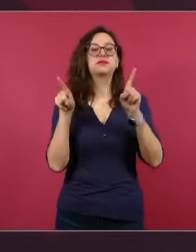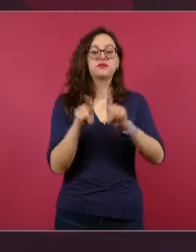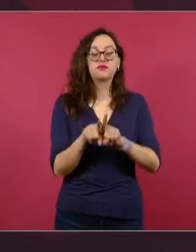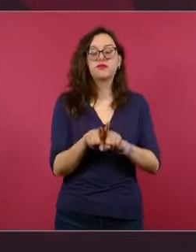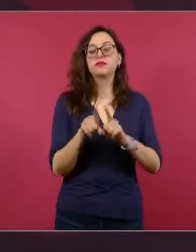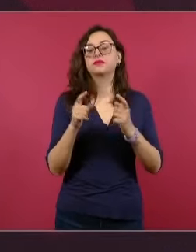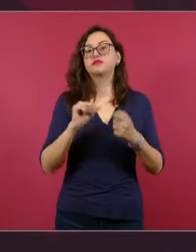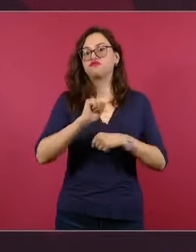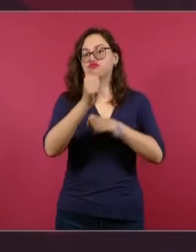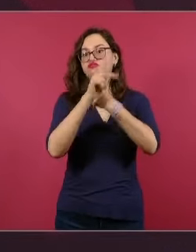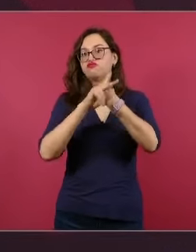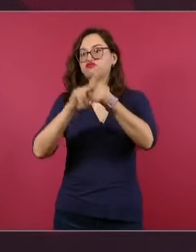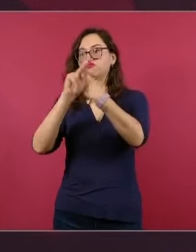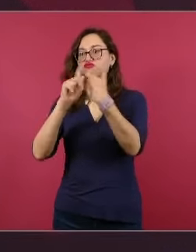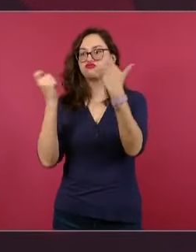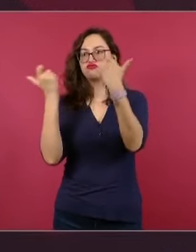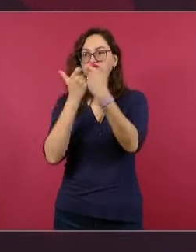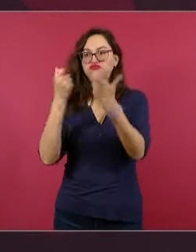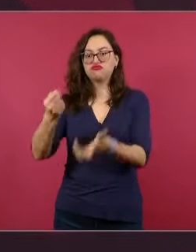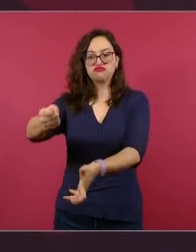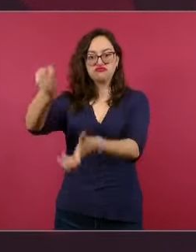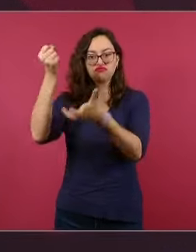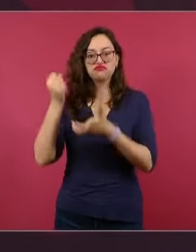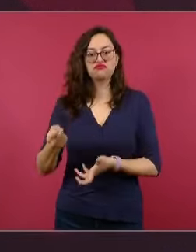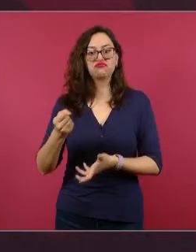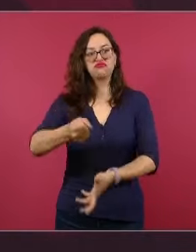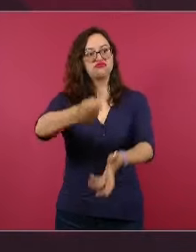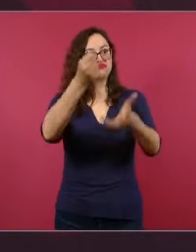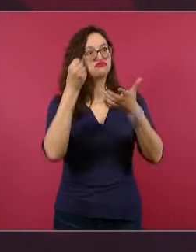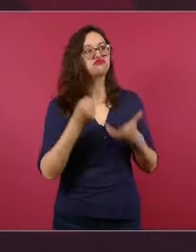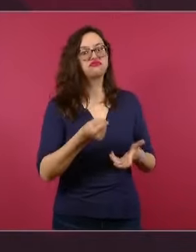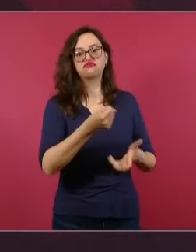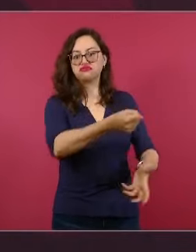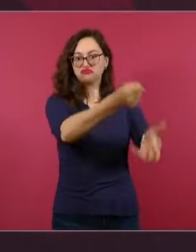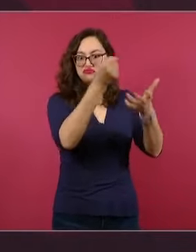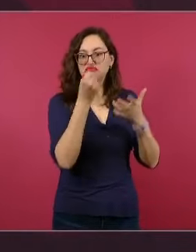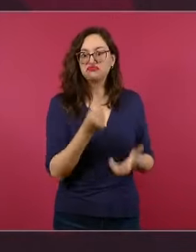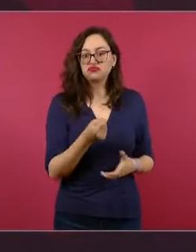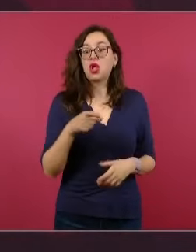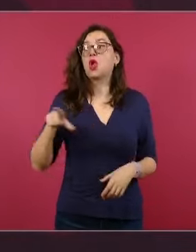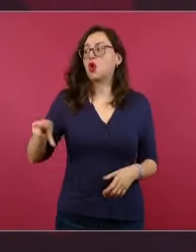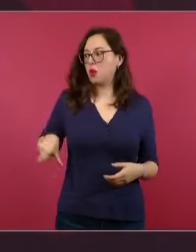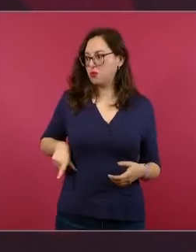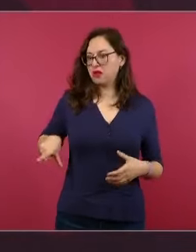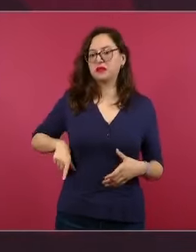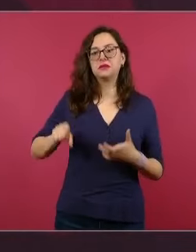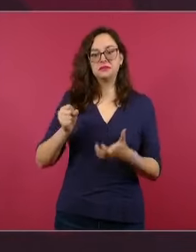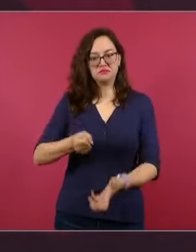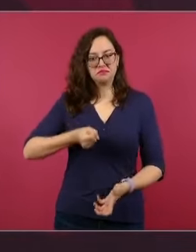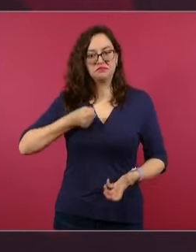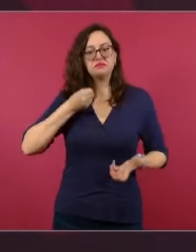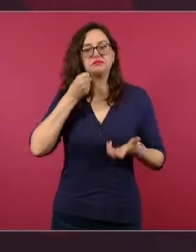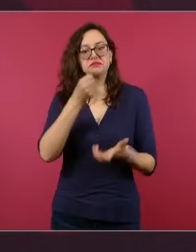hay inversión pública y en lo social les puedo